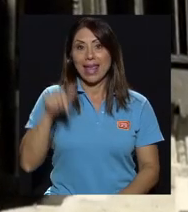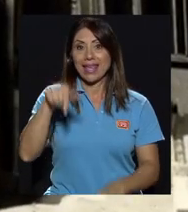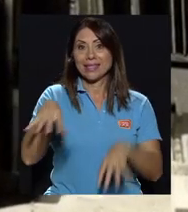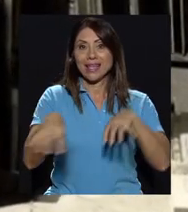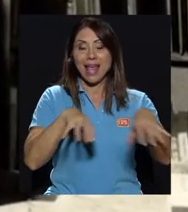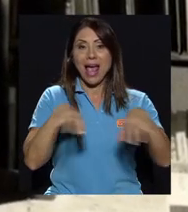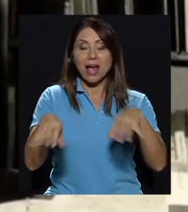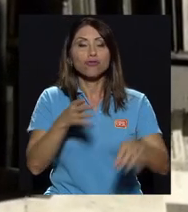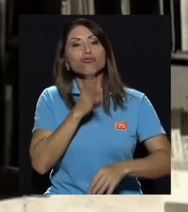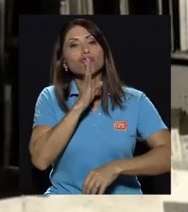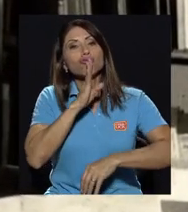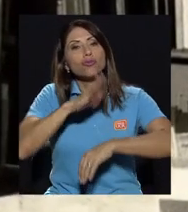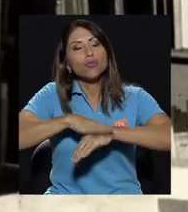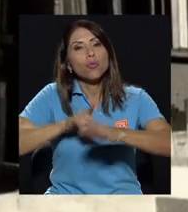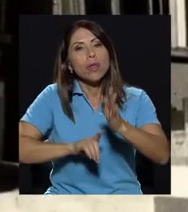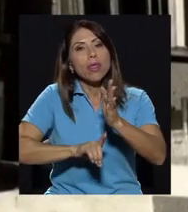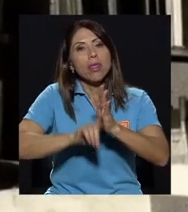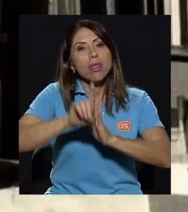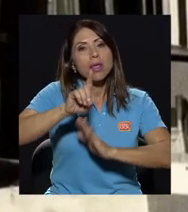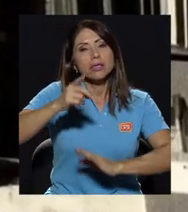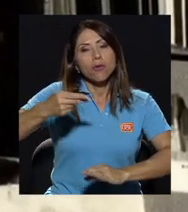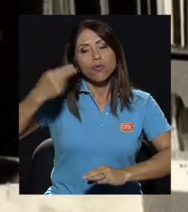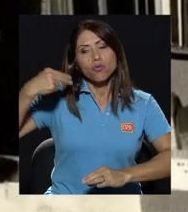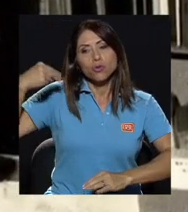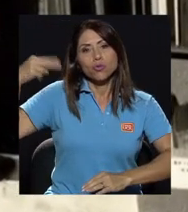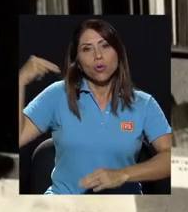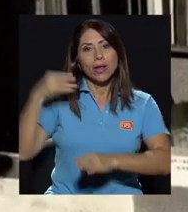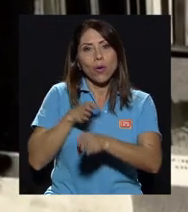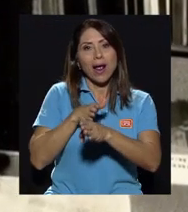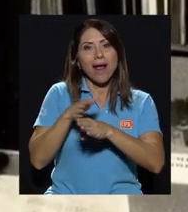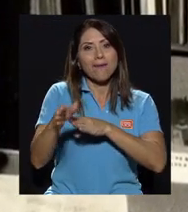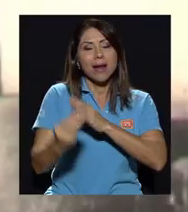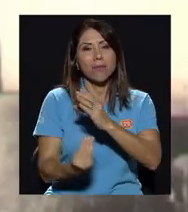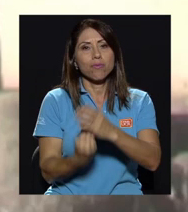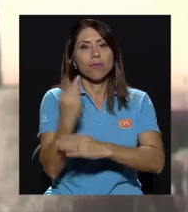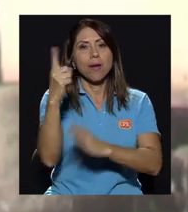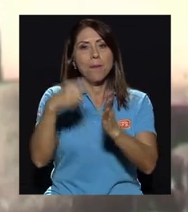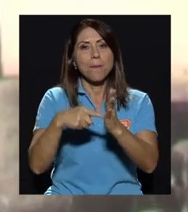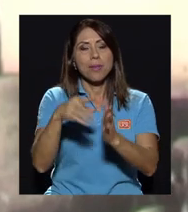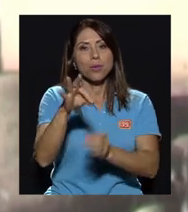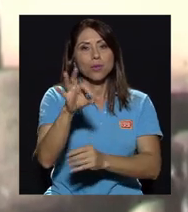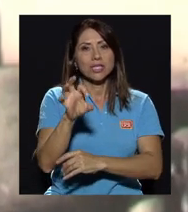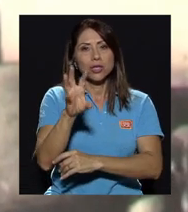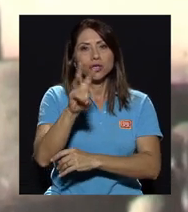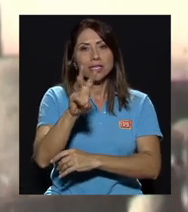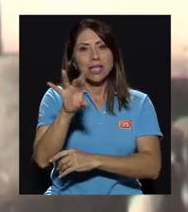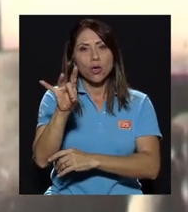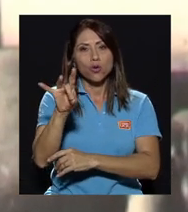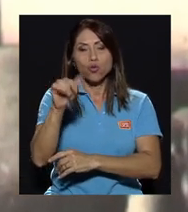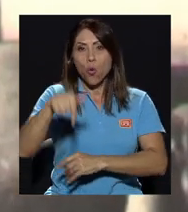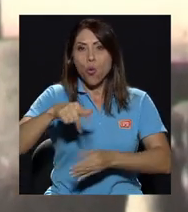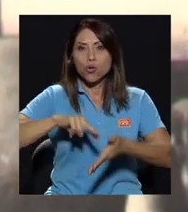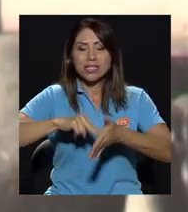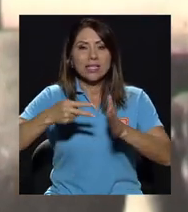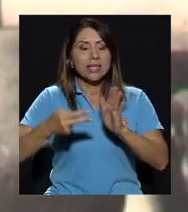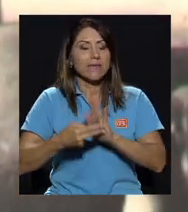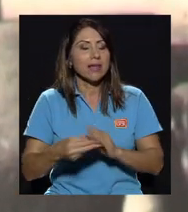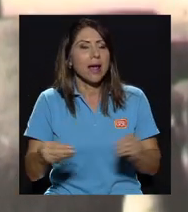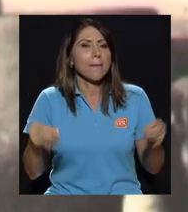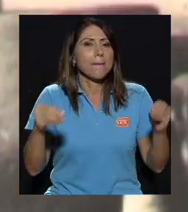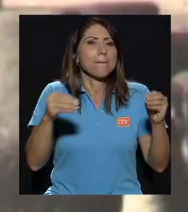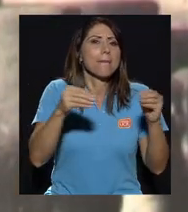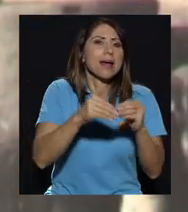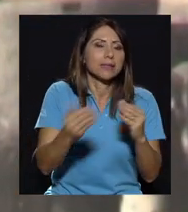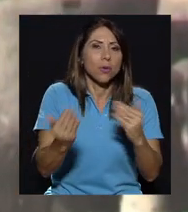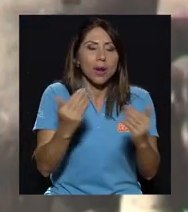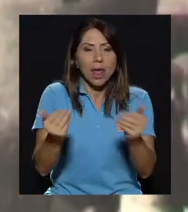En este acto se hizo referencia al desarrollo histórico de la carrera creada en 1968 y que hoy significa mucho más